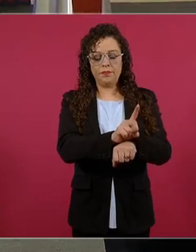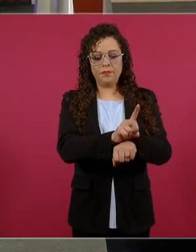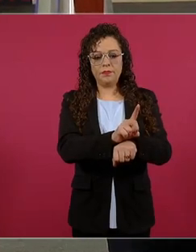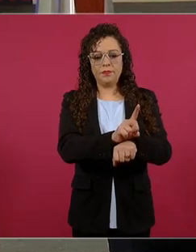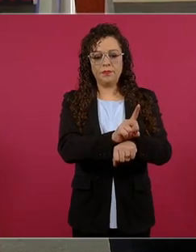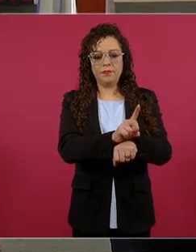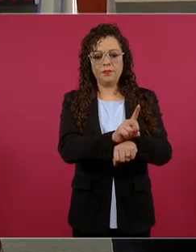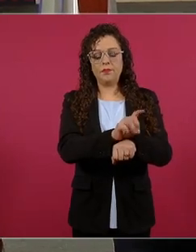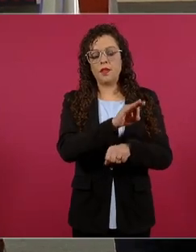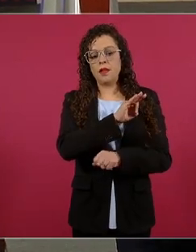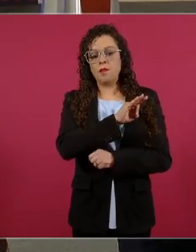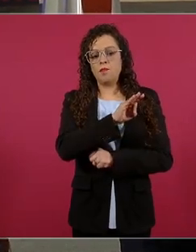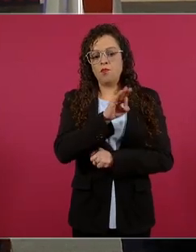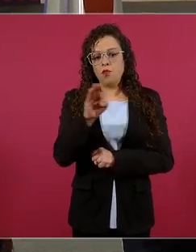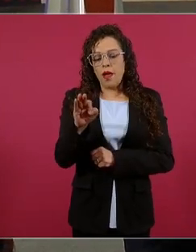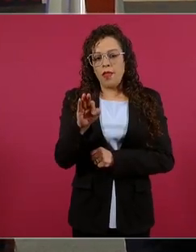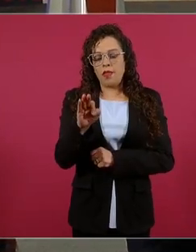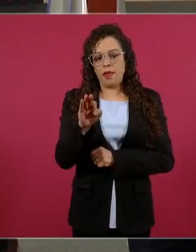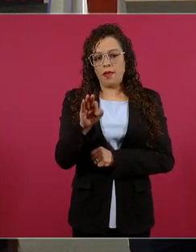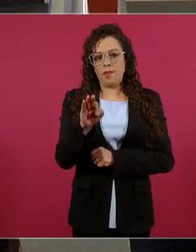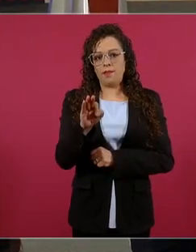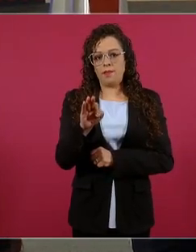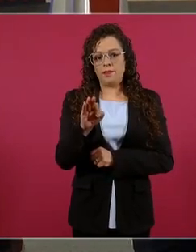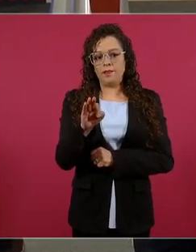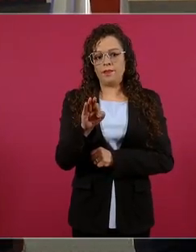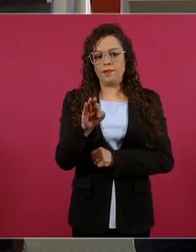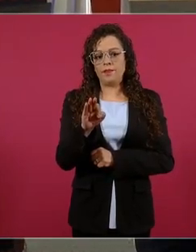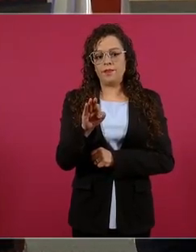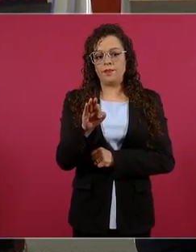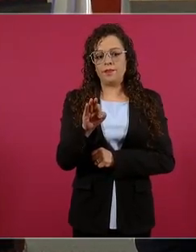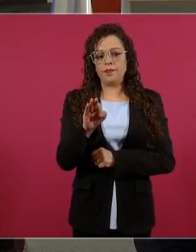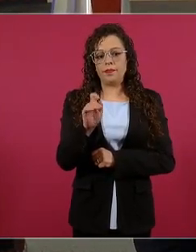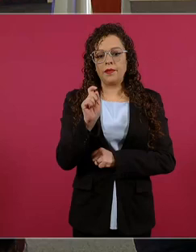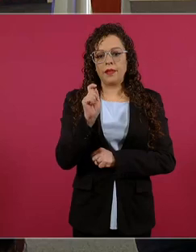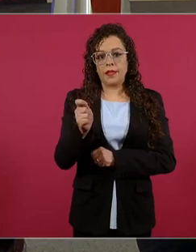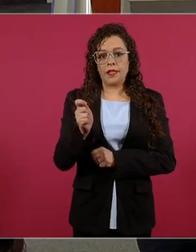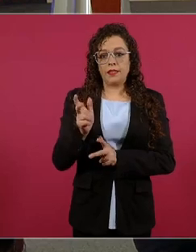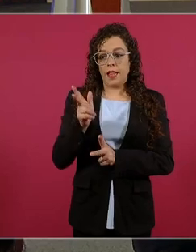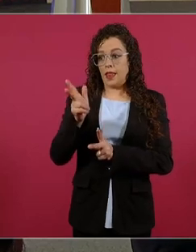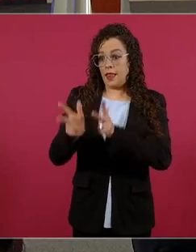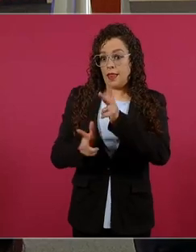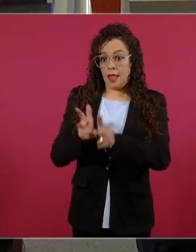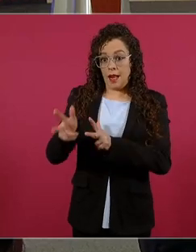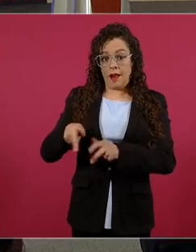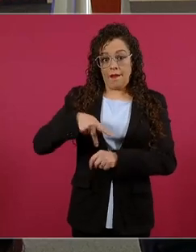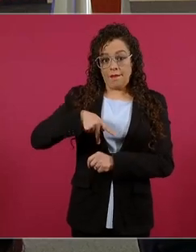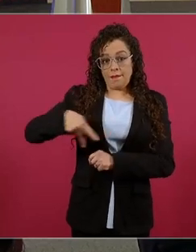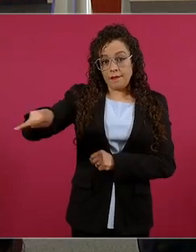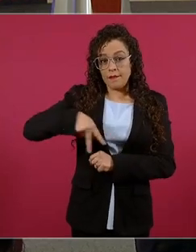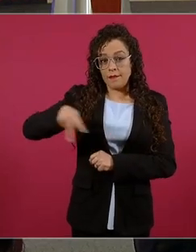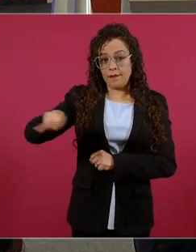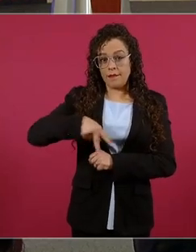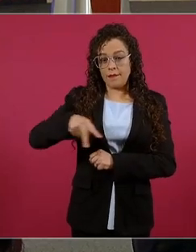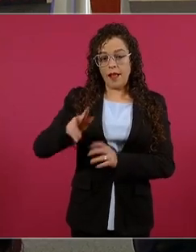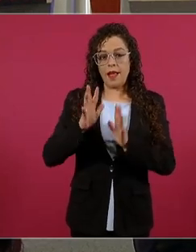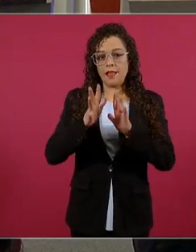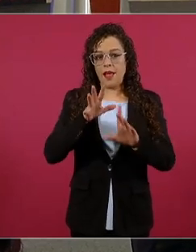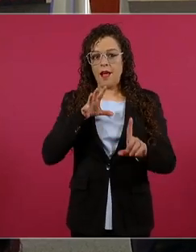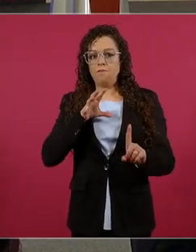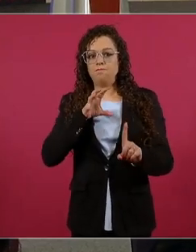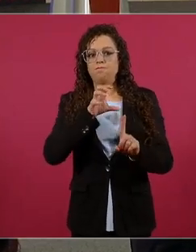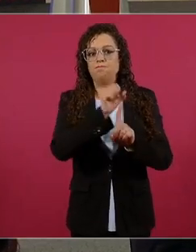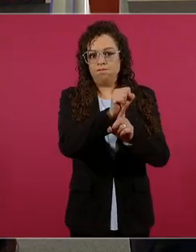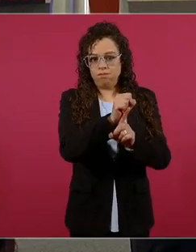las metas respecto a que circulara el tren, hubo un importante trabajo con